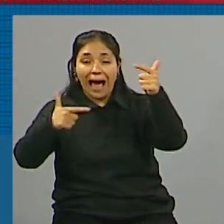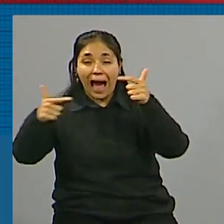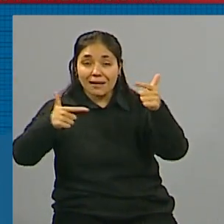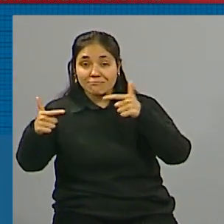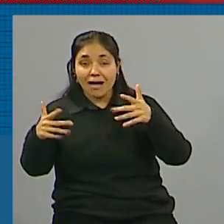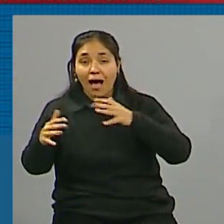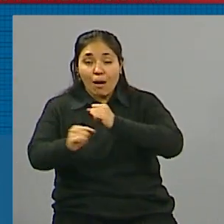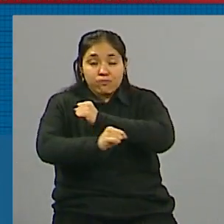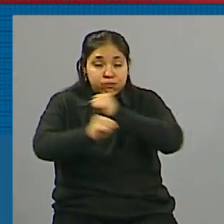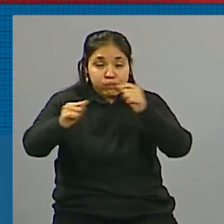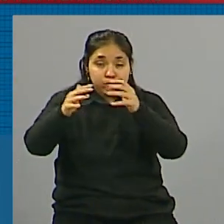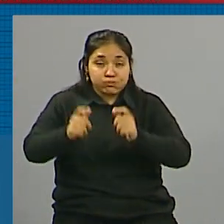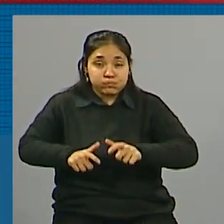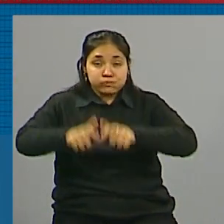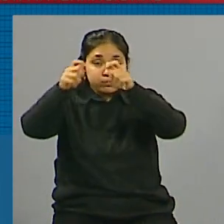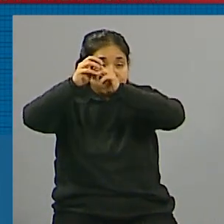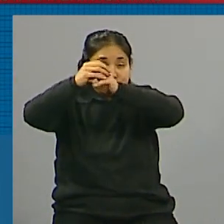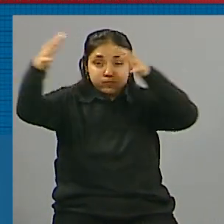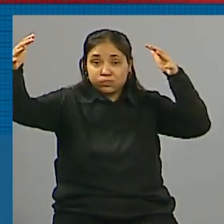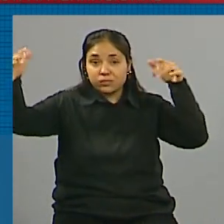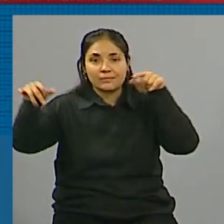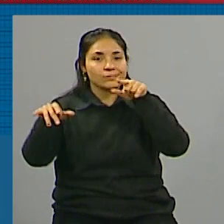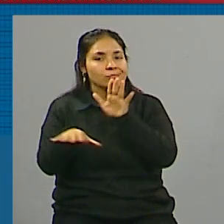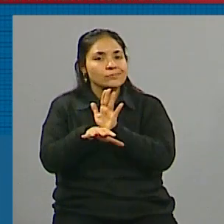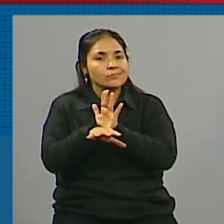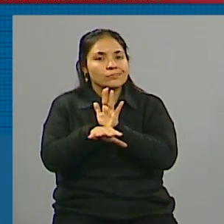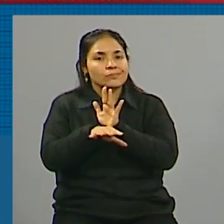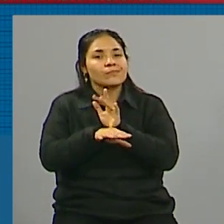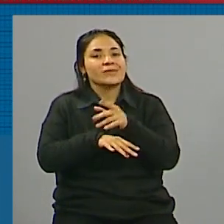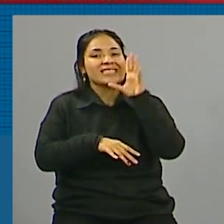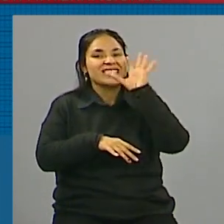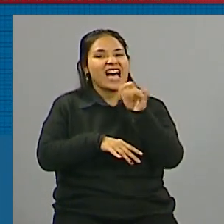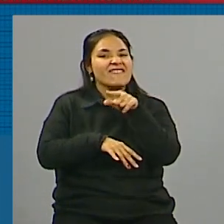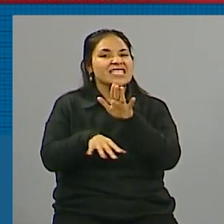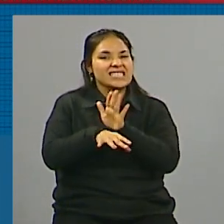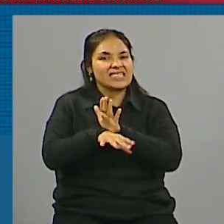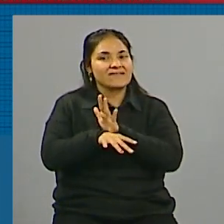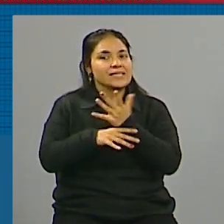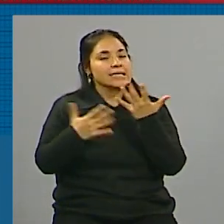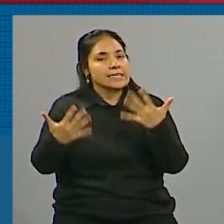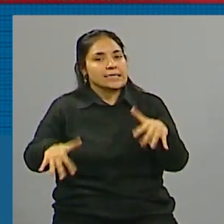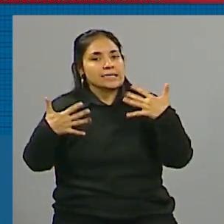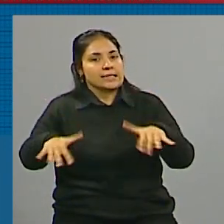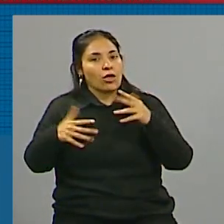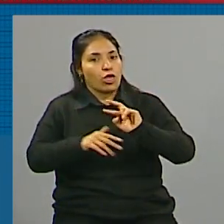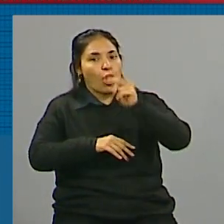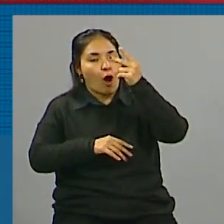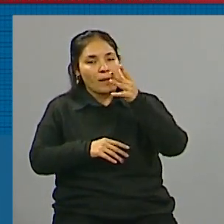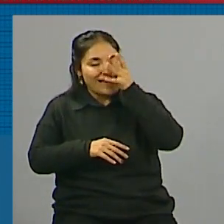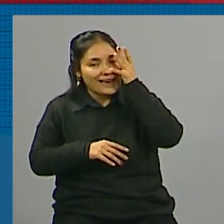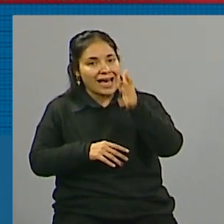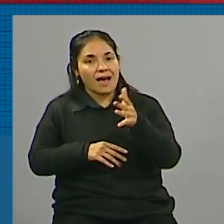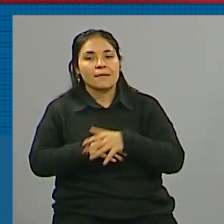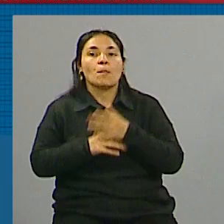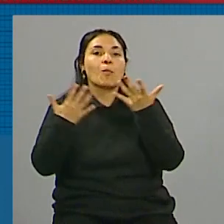esas características, por lo cual yo creo que eso lo lleva a una tensa calma permanente, en el sentido de que